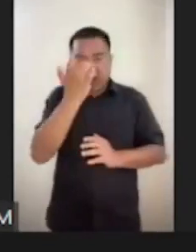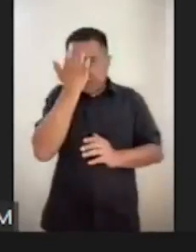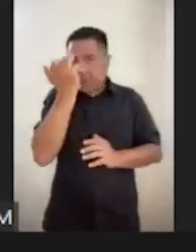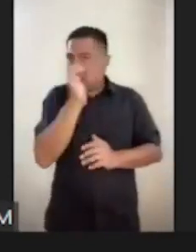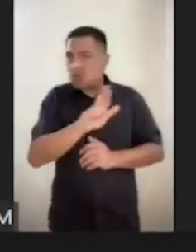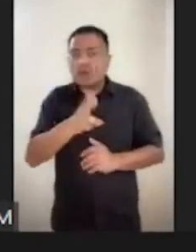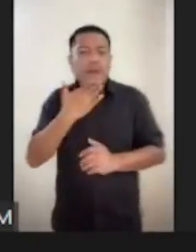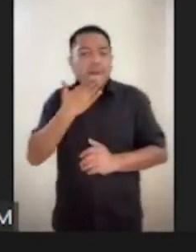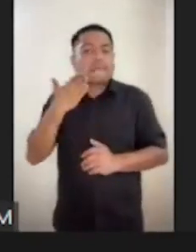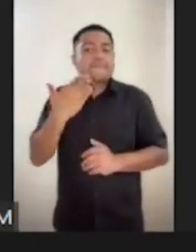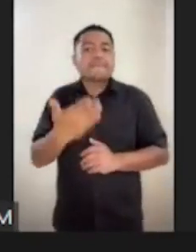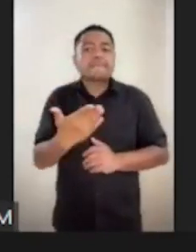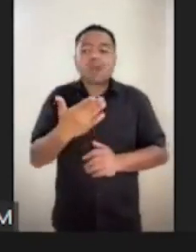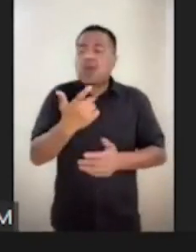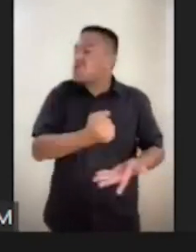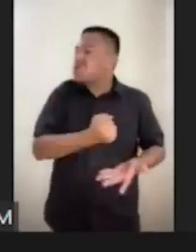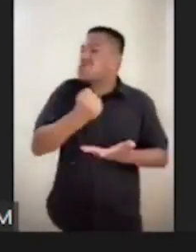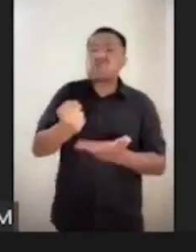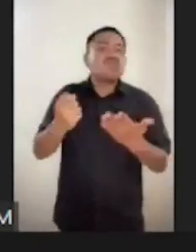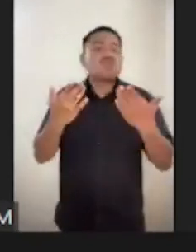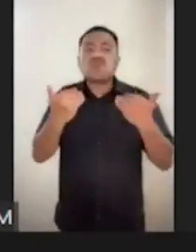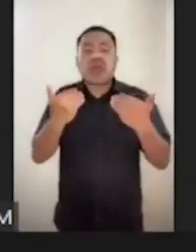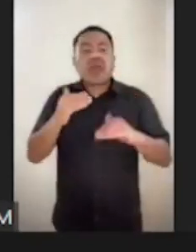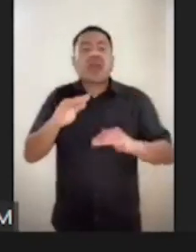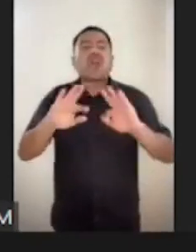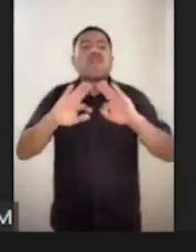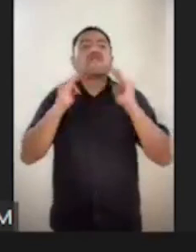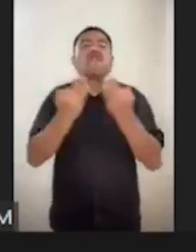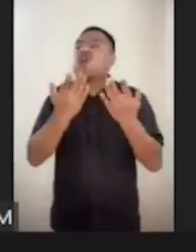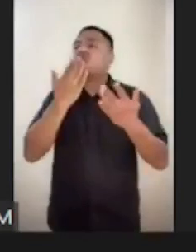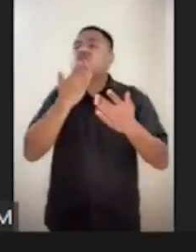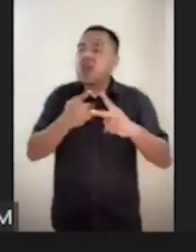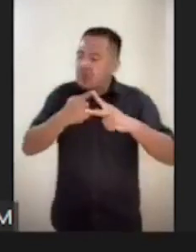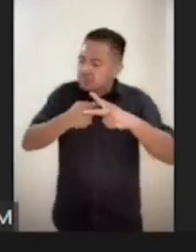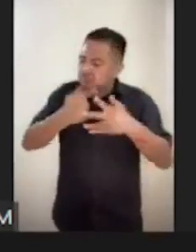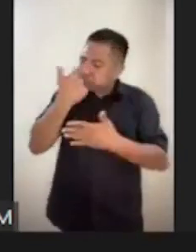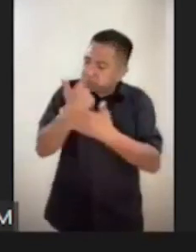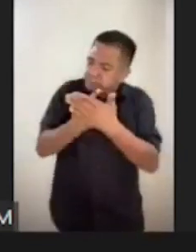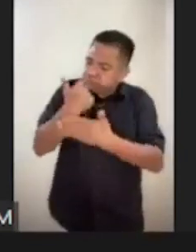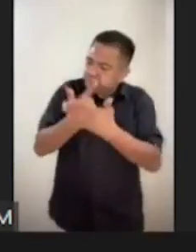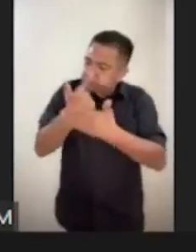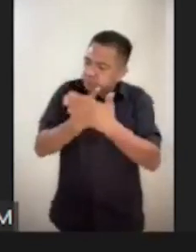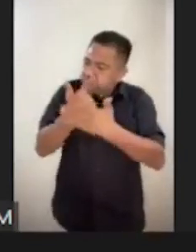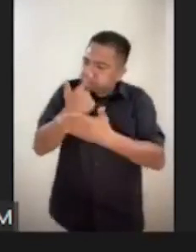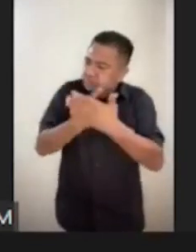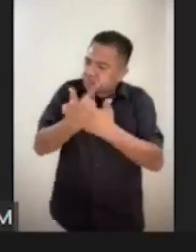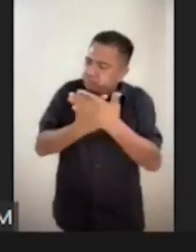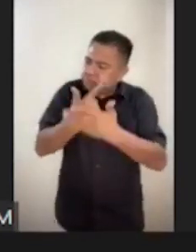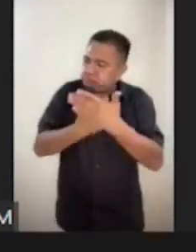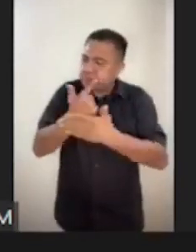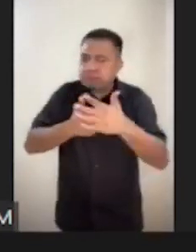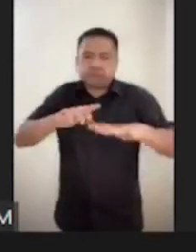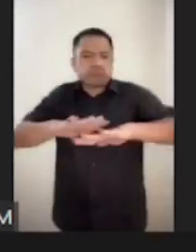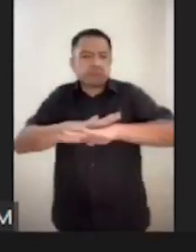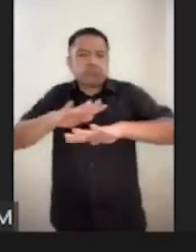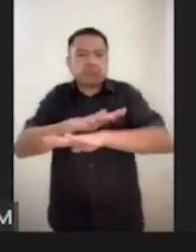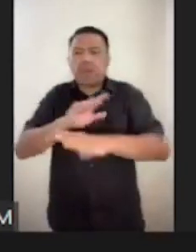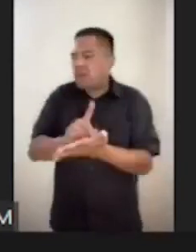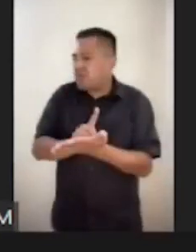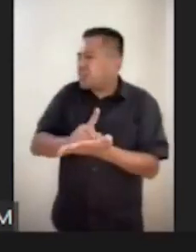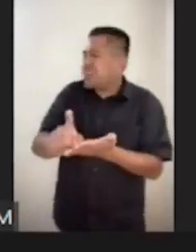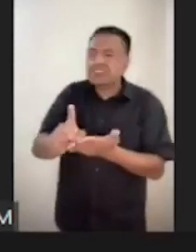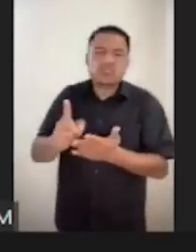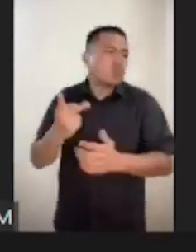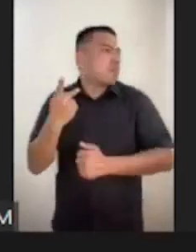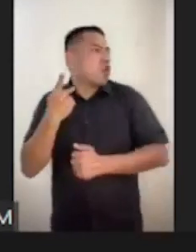que sin presupuesto de egresos no hay manera de cuantificar y y restituir el derecho